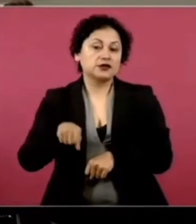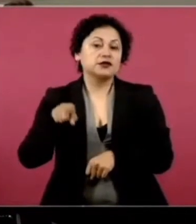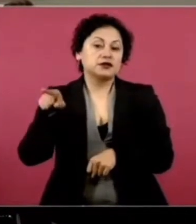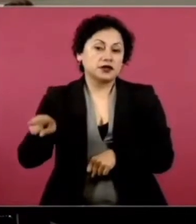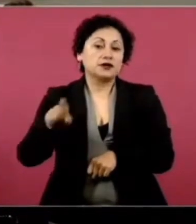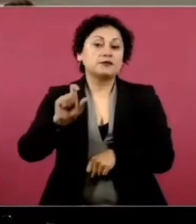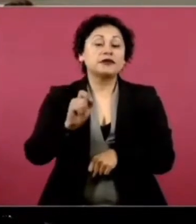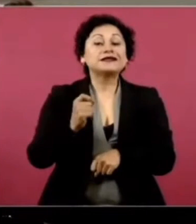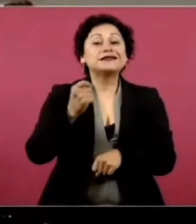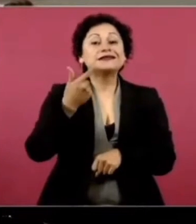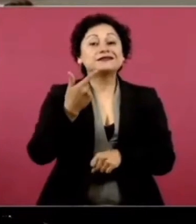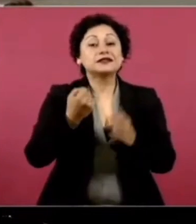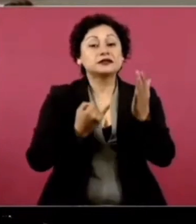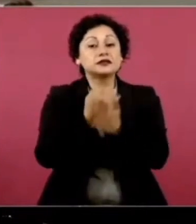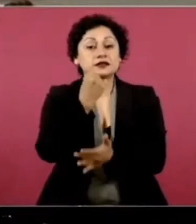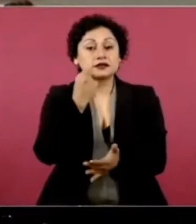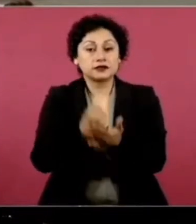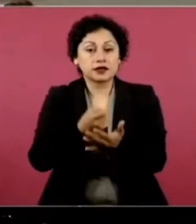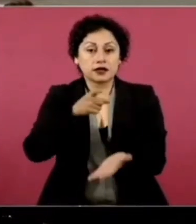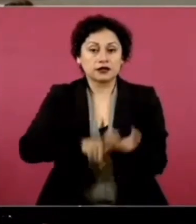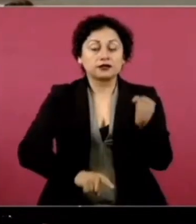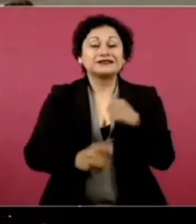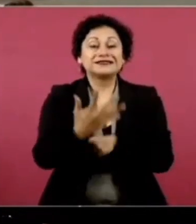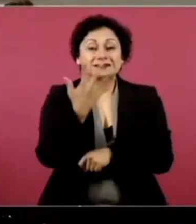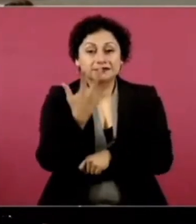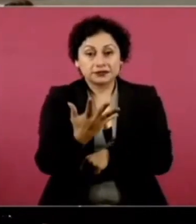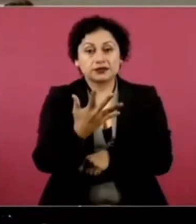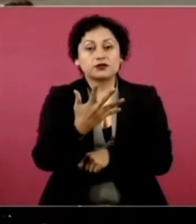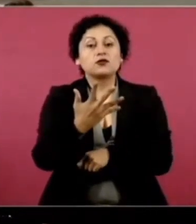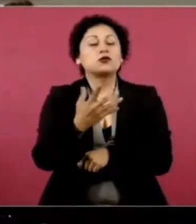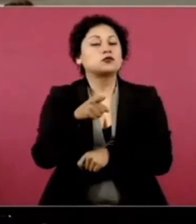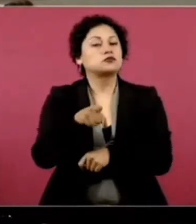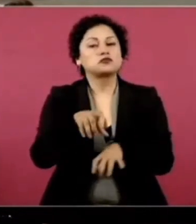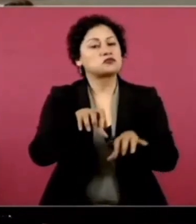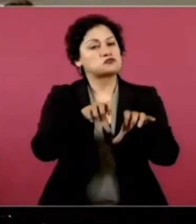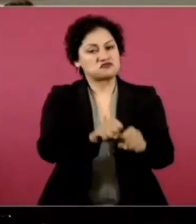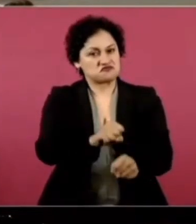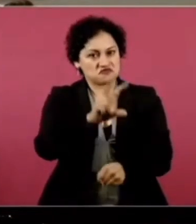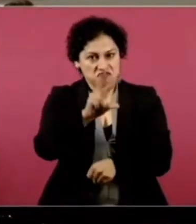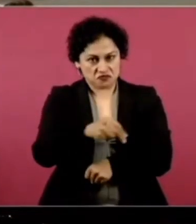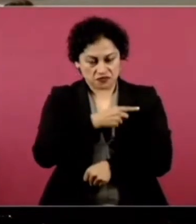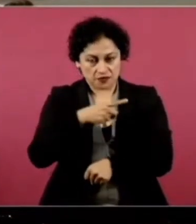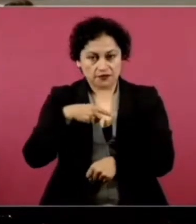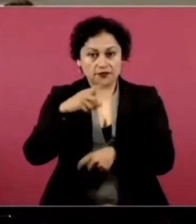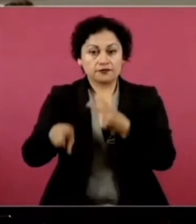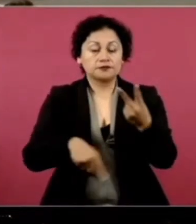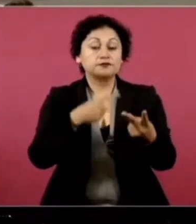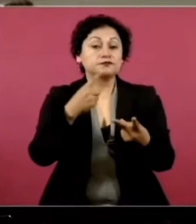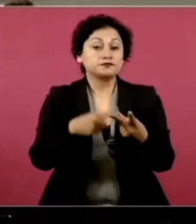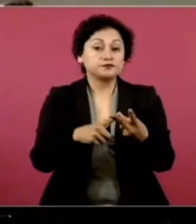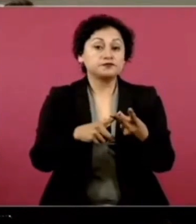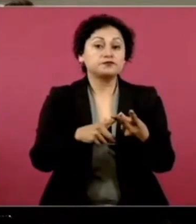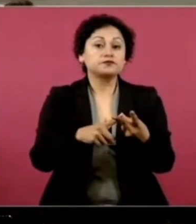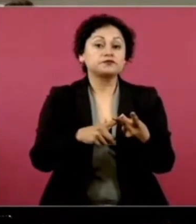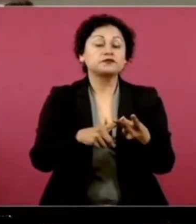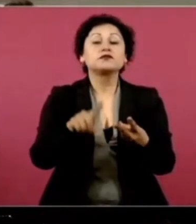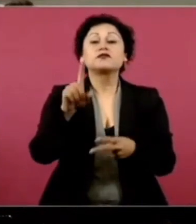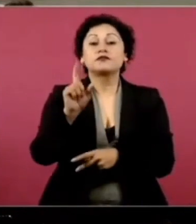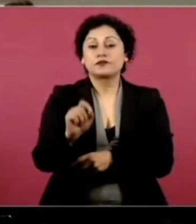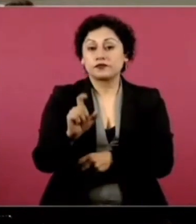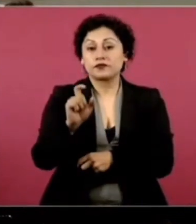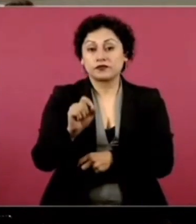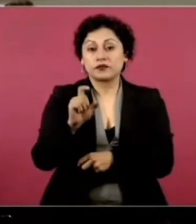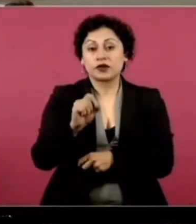27 resoluciones. En 5 ha decretado ilegal detención, en 20